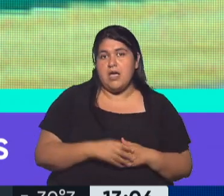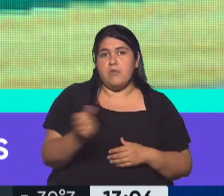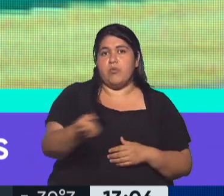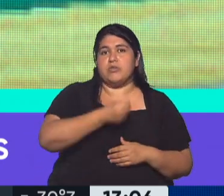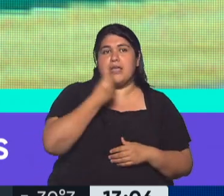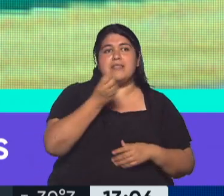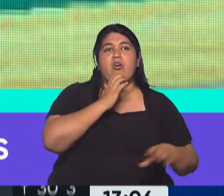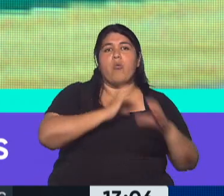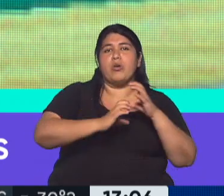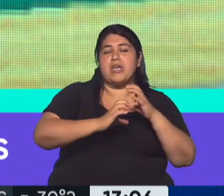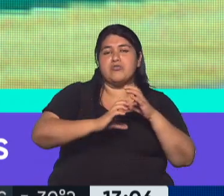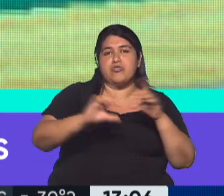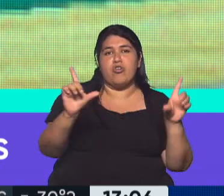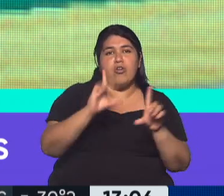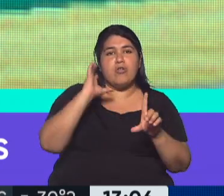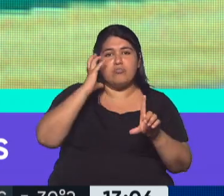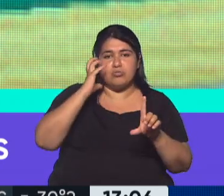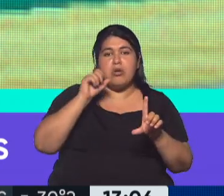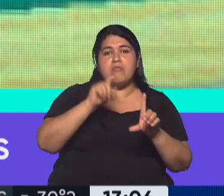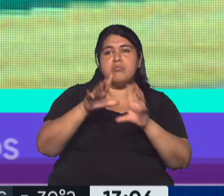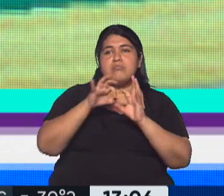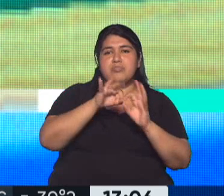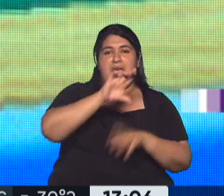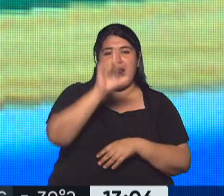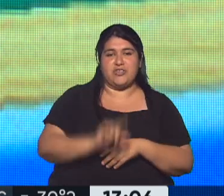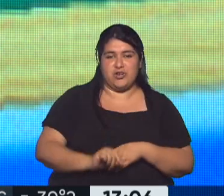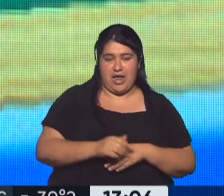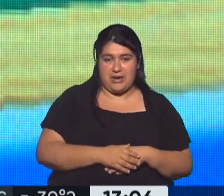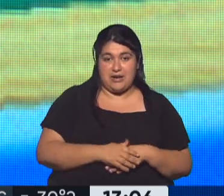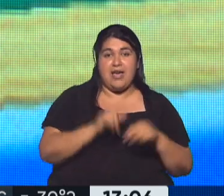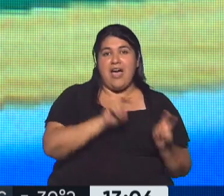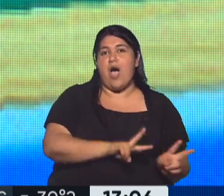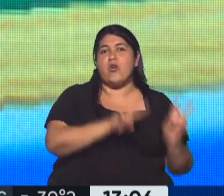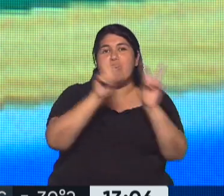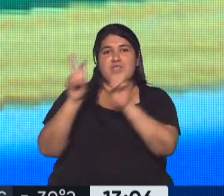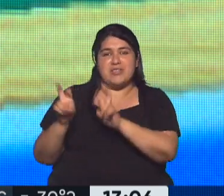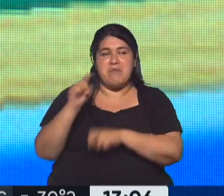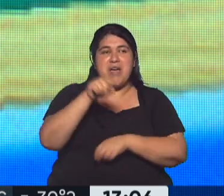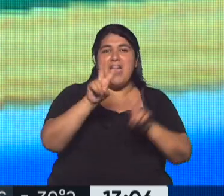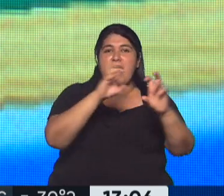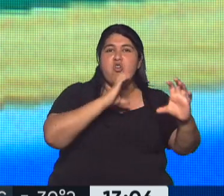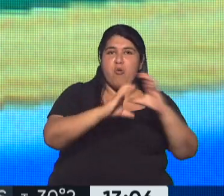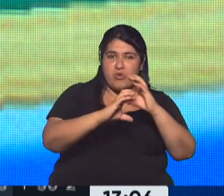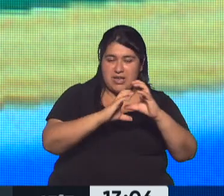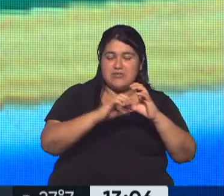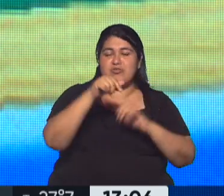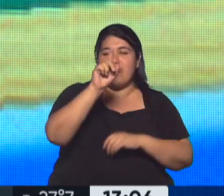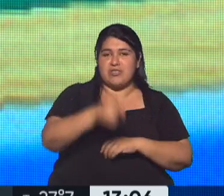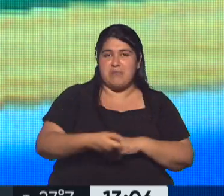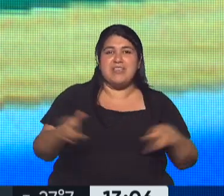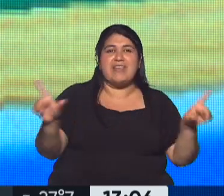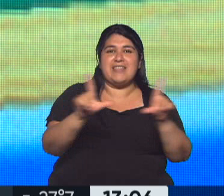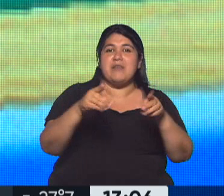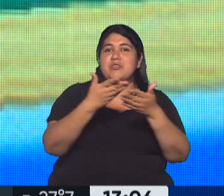medios de comunicación que se autoperciben como nacionales. Cambiamos de tema y hablamos también de comunicación y hablamos también de la